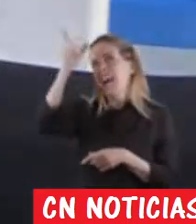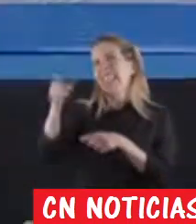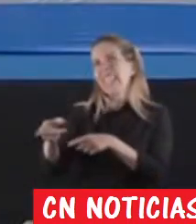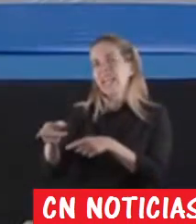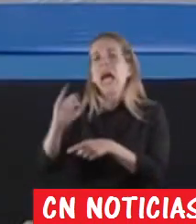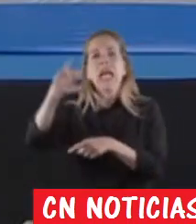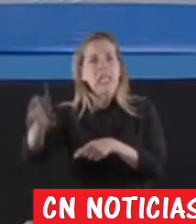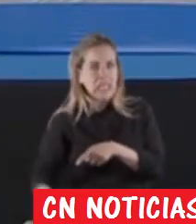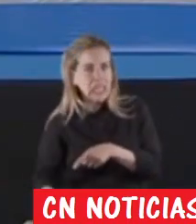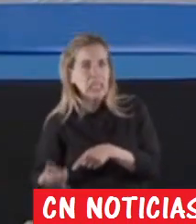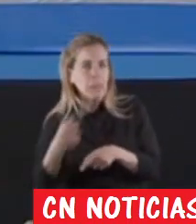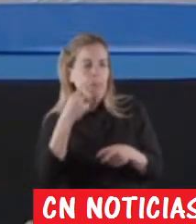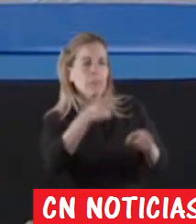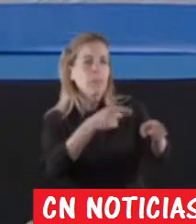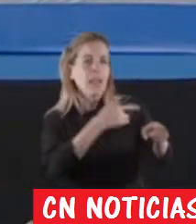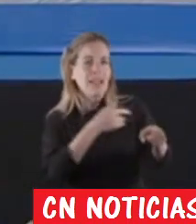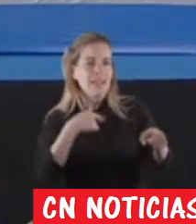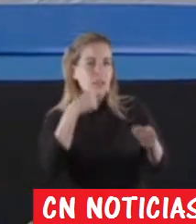fue. Firmó con